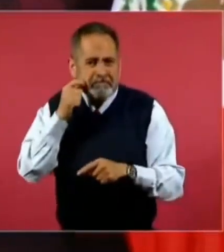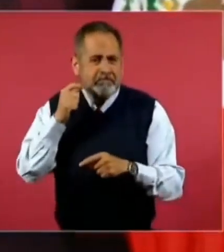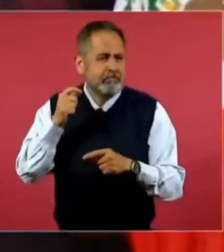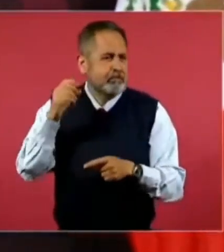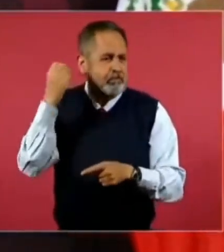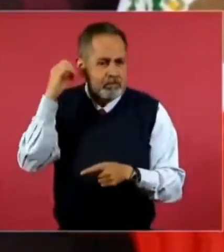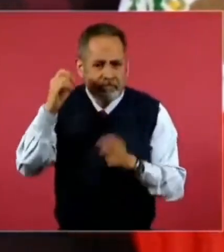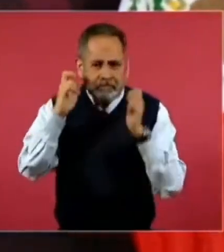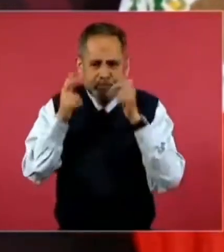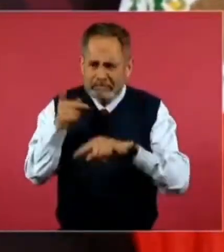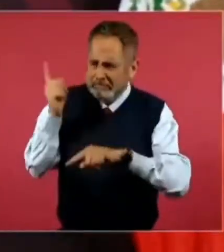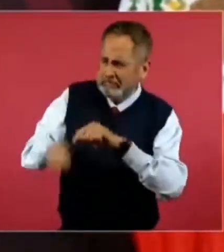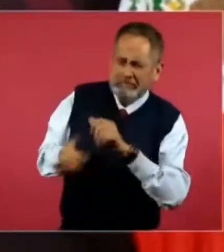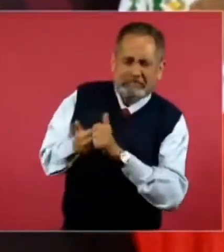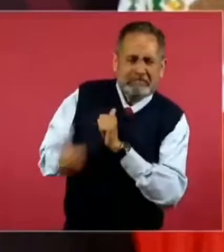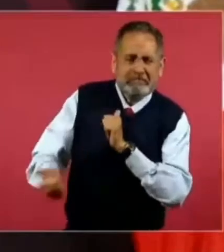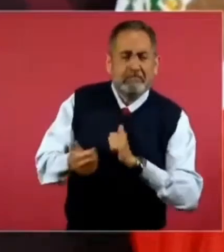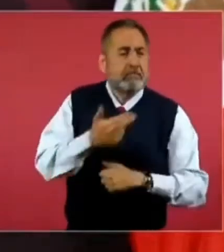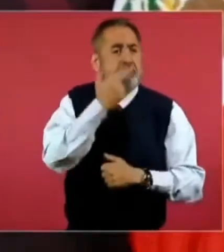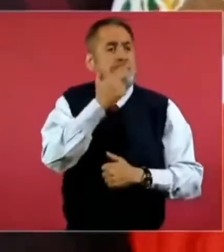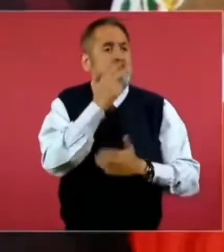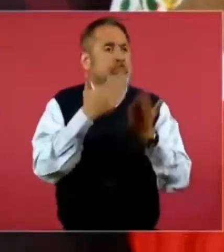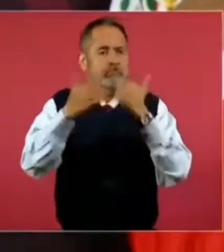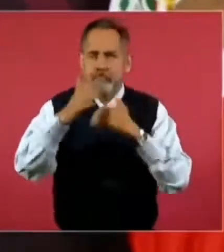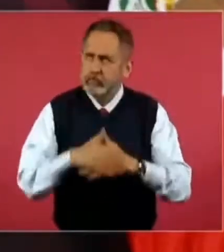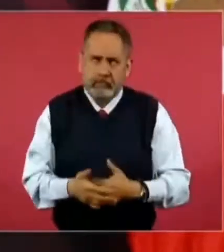Chiapas. Luego,